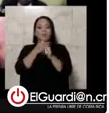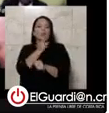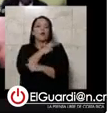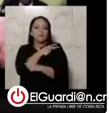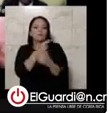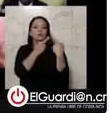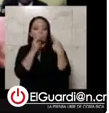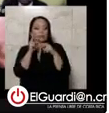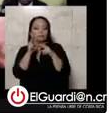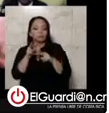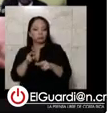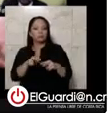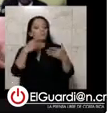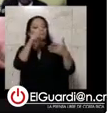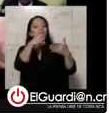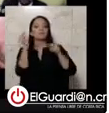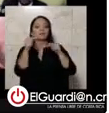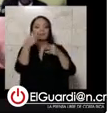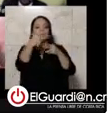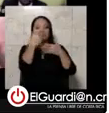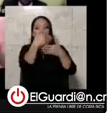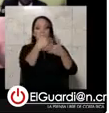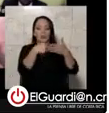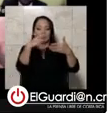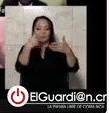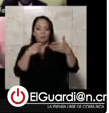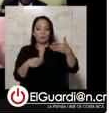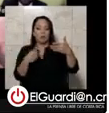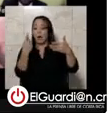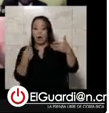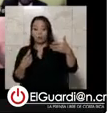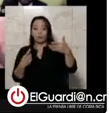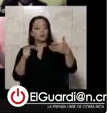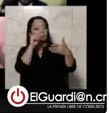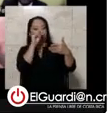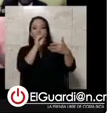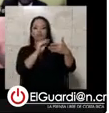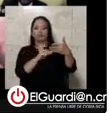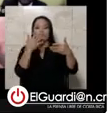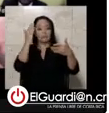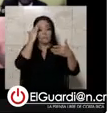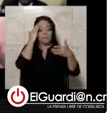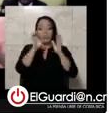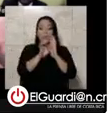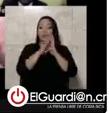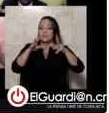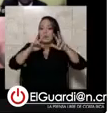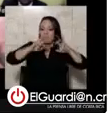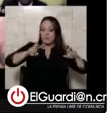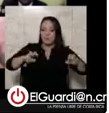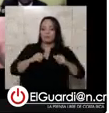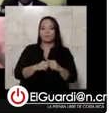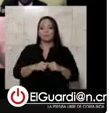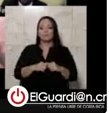jefaturas, quienes validarán la asistencia y las justificaciones de ausencias que correspondan. Ya sabemos, por ejemplo, ya revisamos y